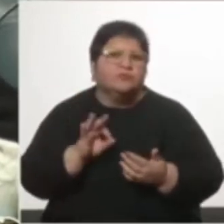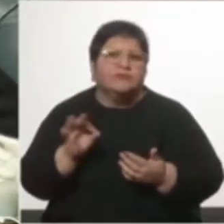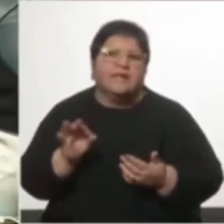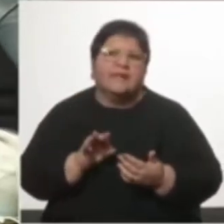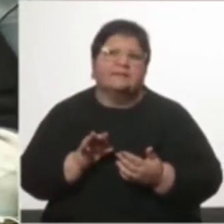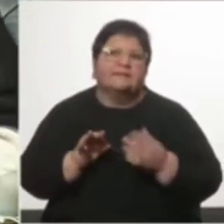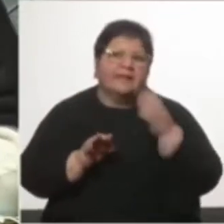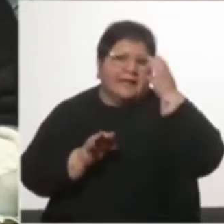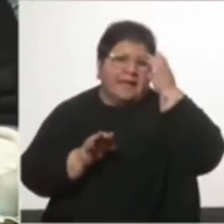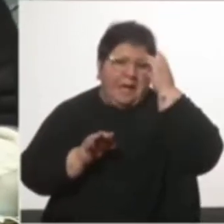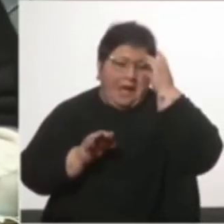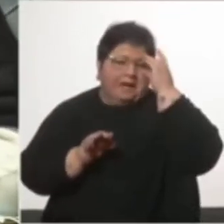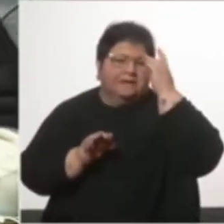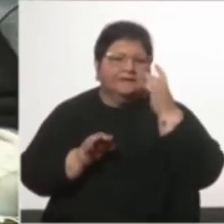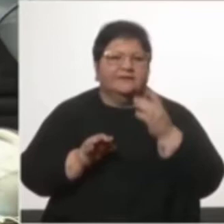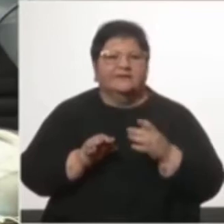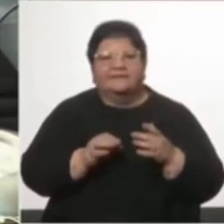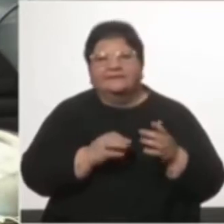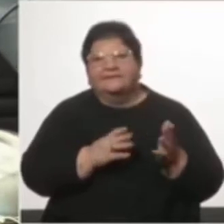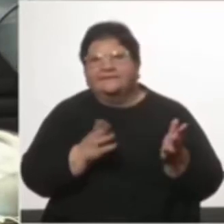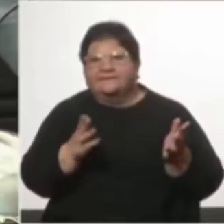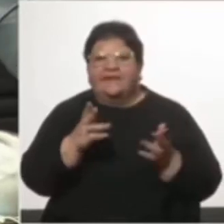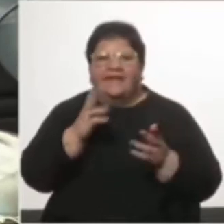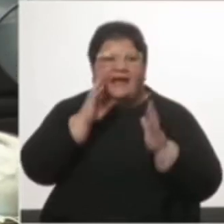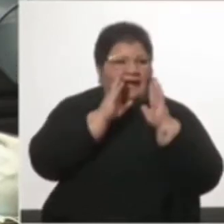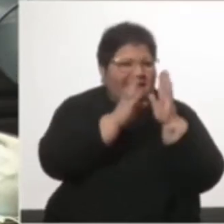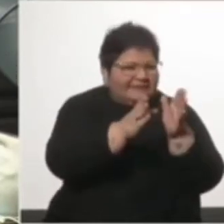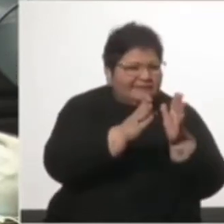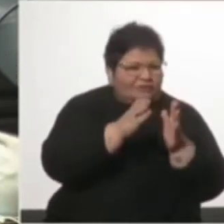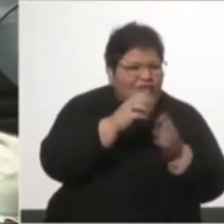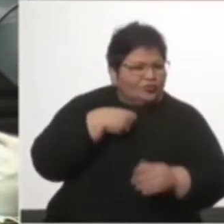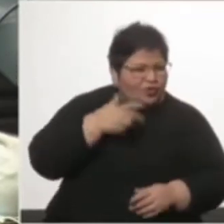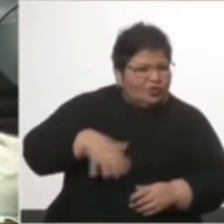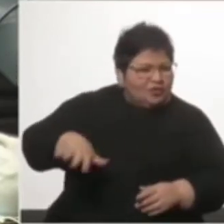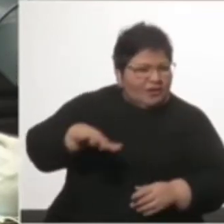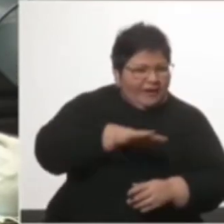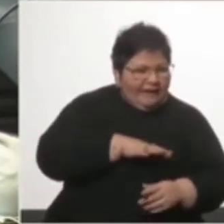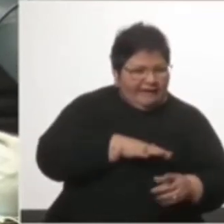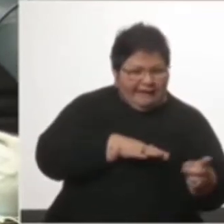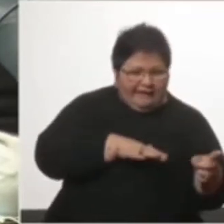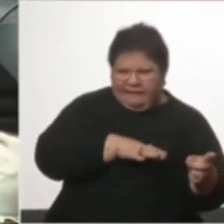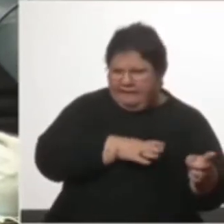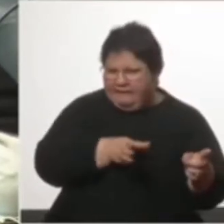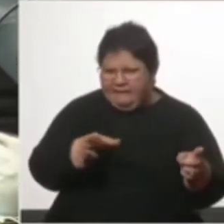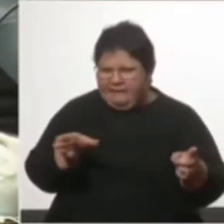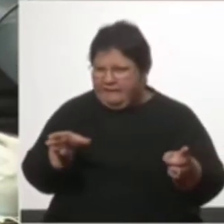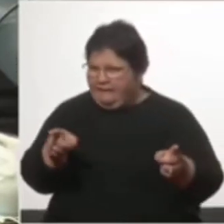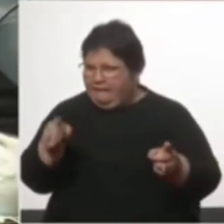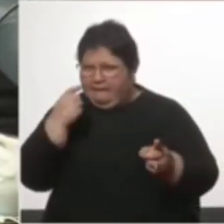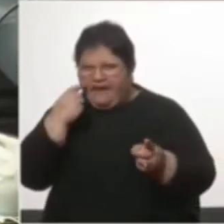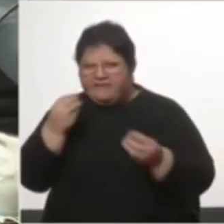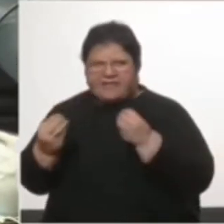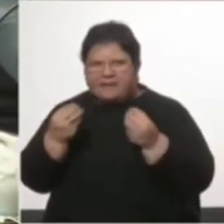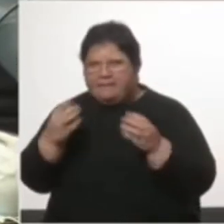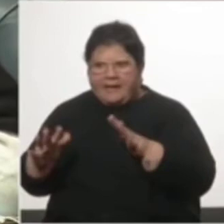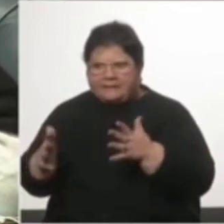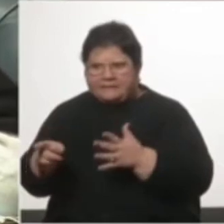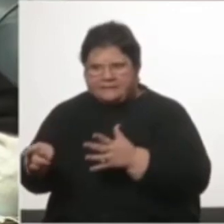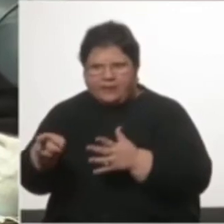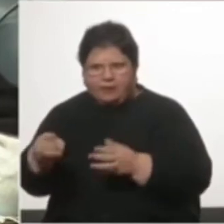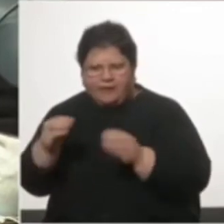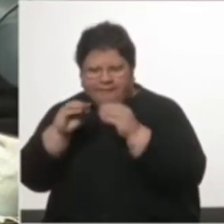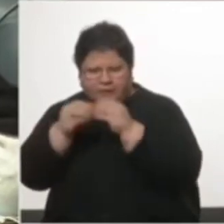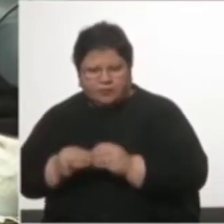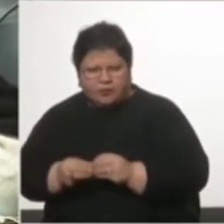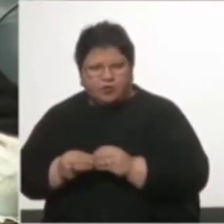desviar la atención social. Había una información bastante incierta sobre lo que venía pasando en el mundo, que